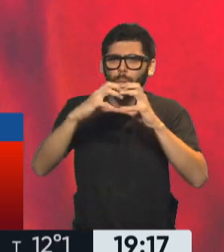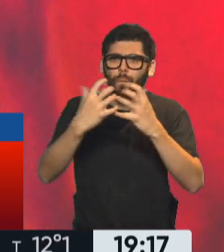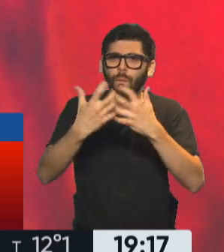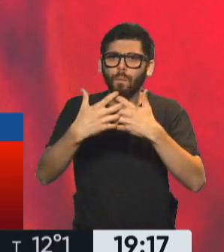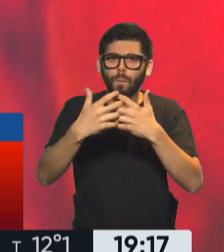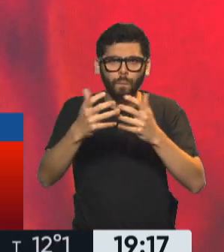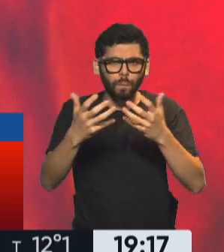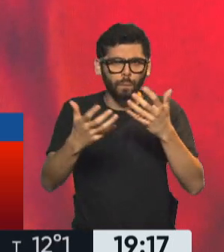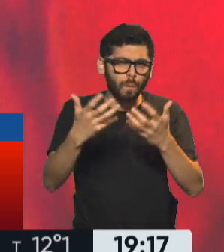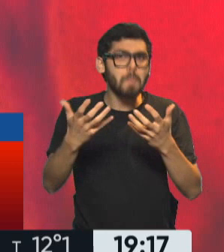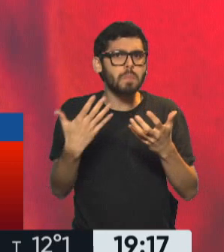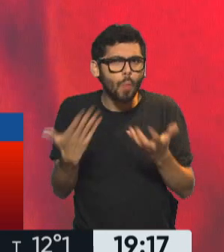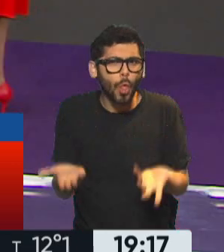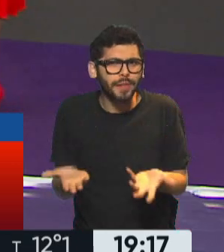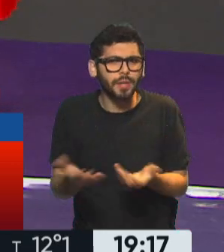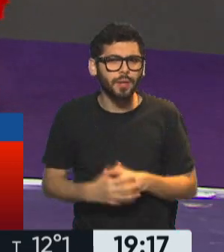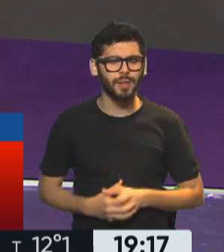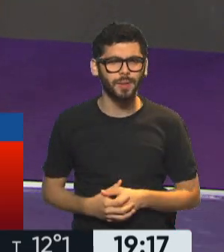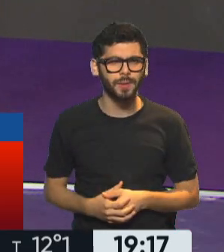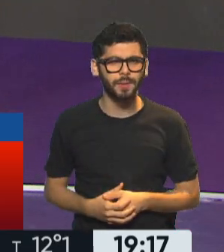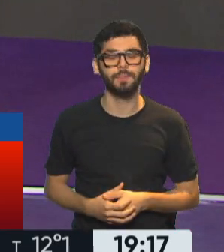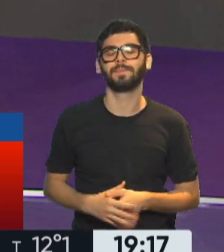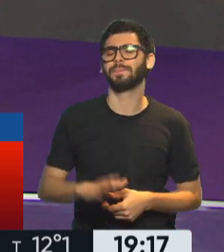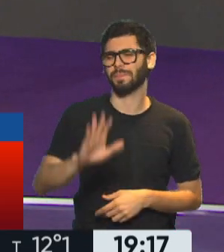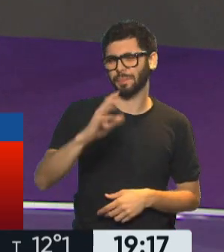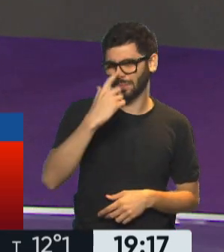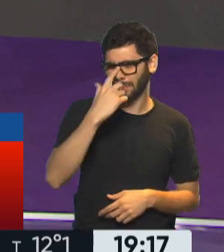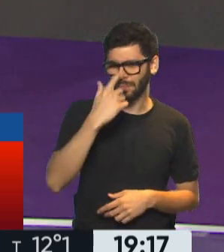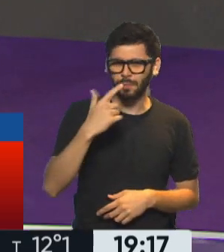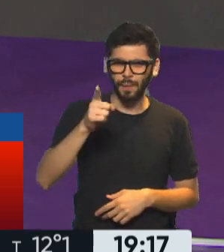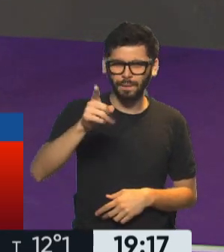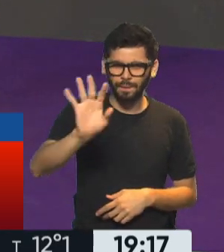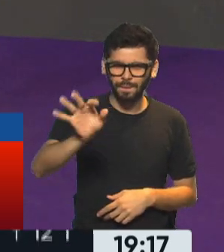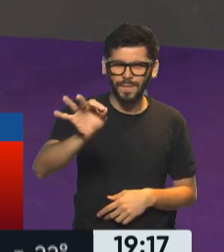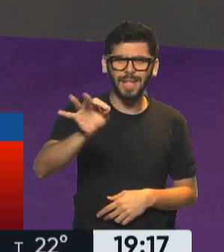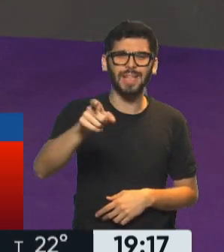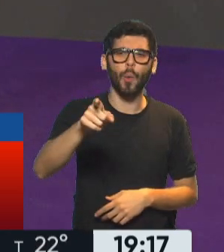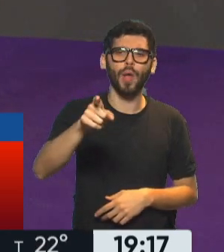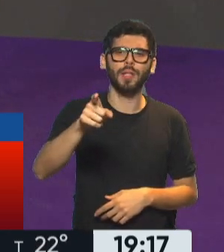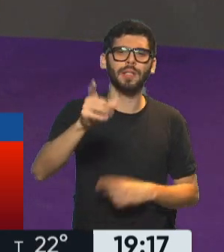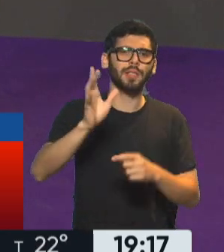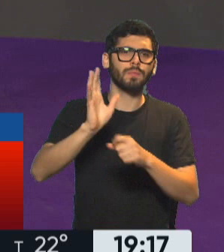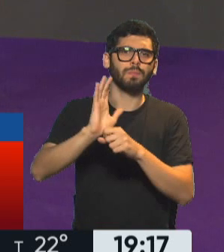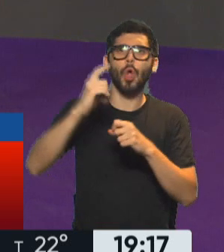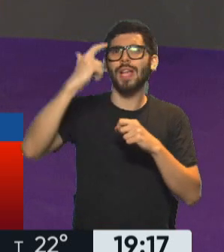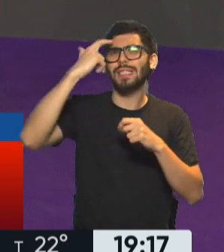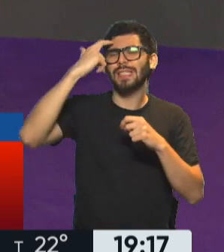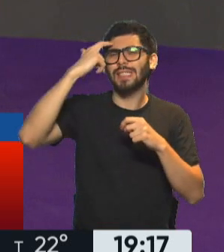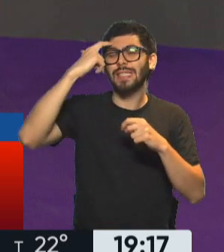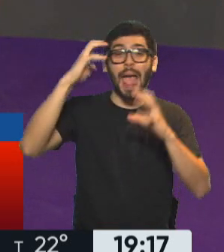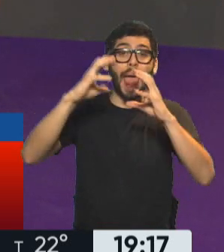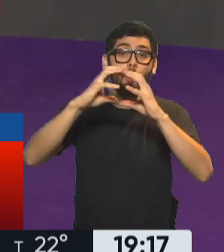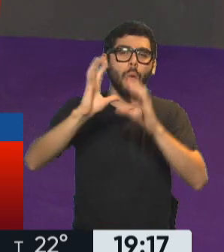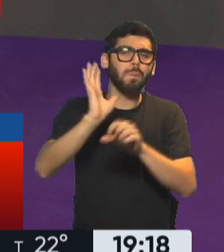las repercusiones y las afecciones, no, doctor? Y usted sabe que el cerebro fue dicho como una máquina perfecta.